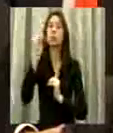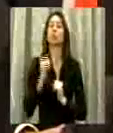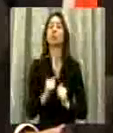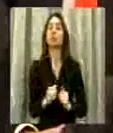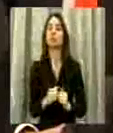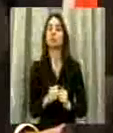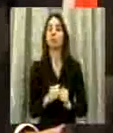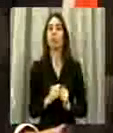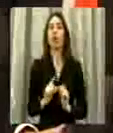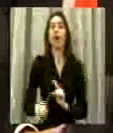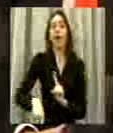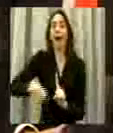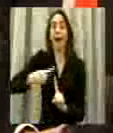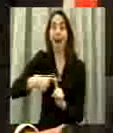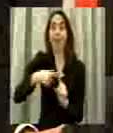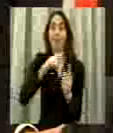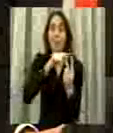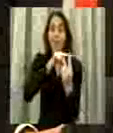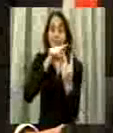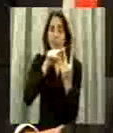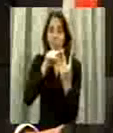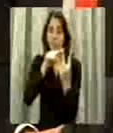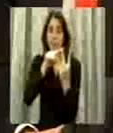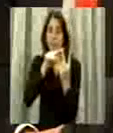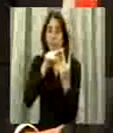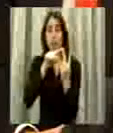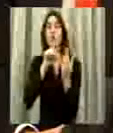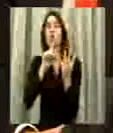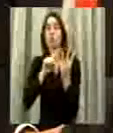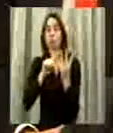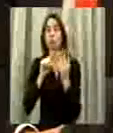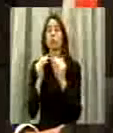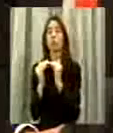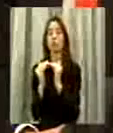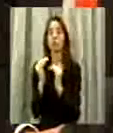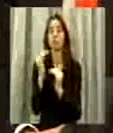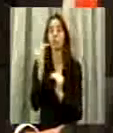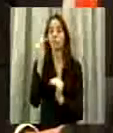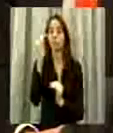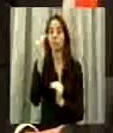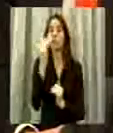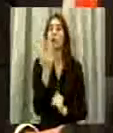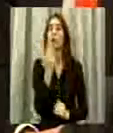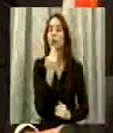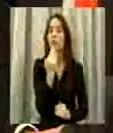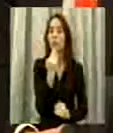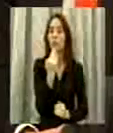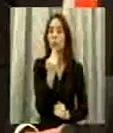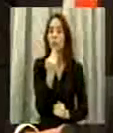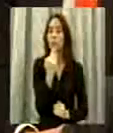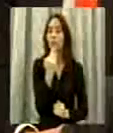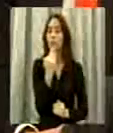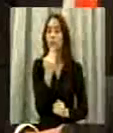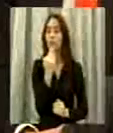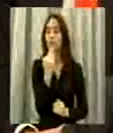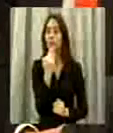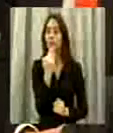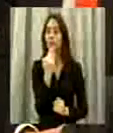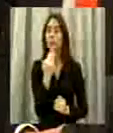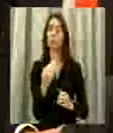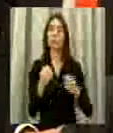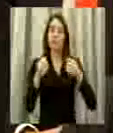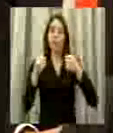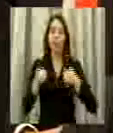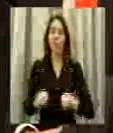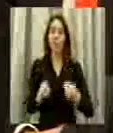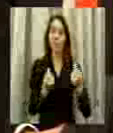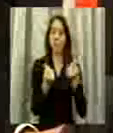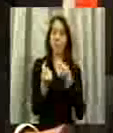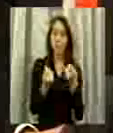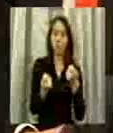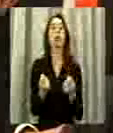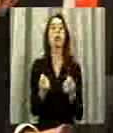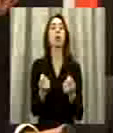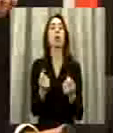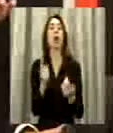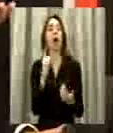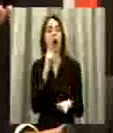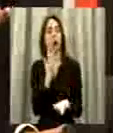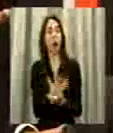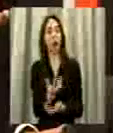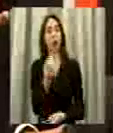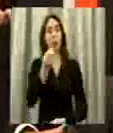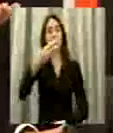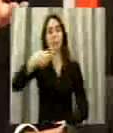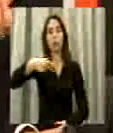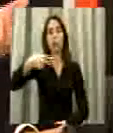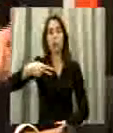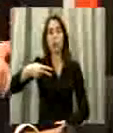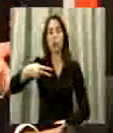significativa y que además de esto esté aumentando también la capacidad de la economía, el potencial. Hemos tenido buenas